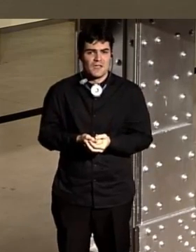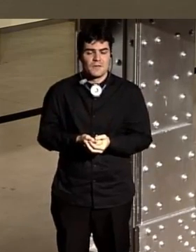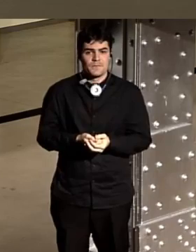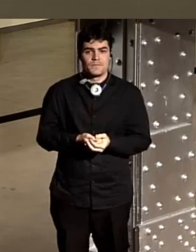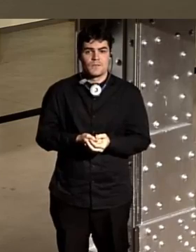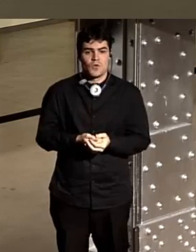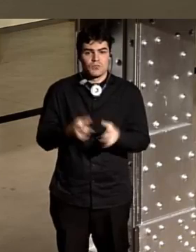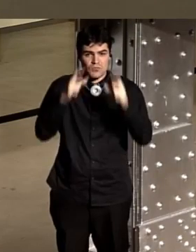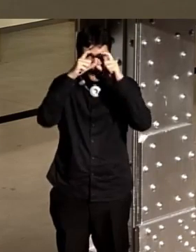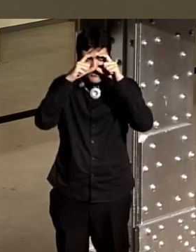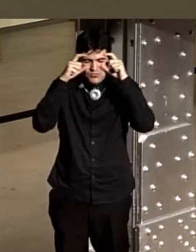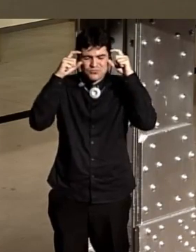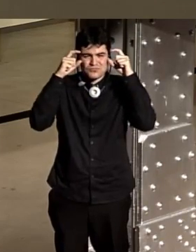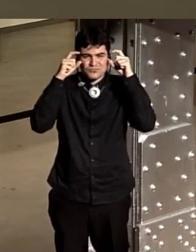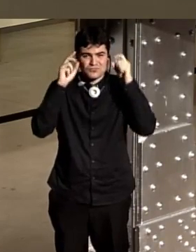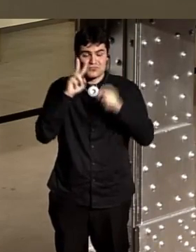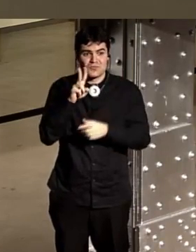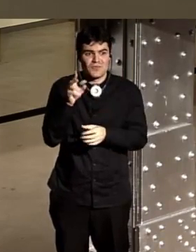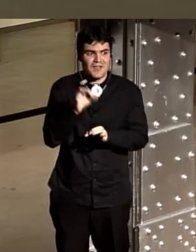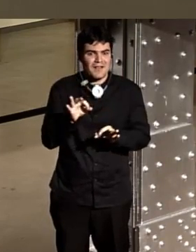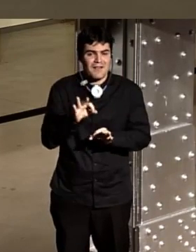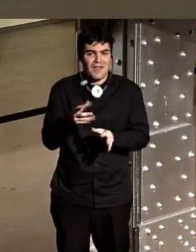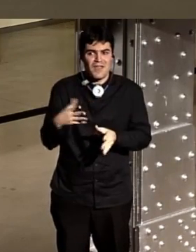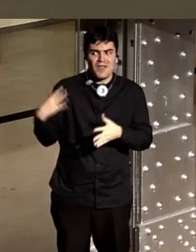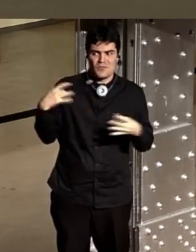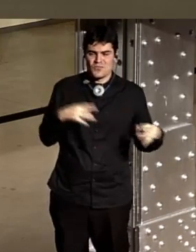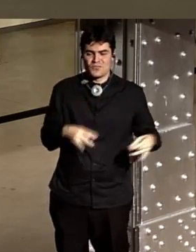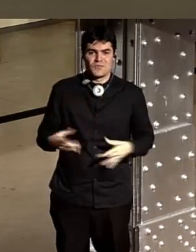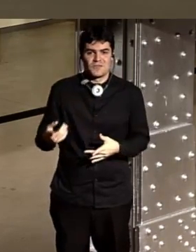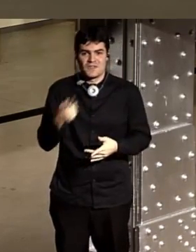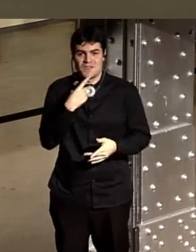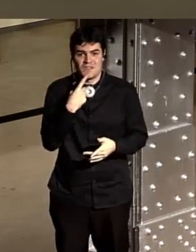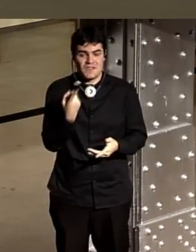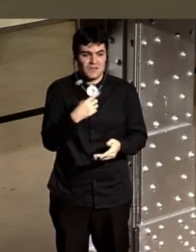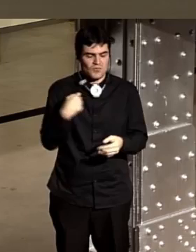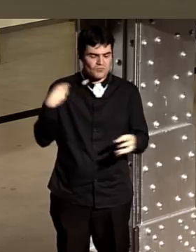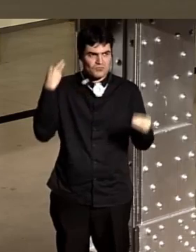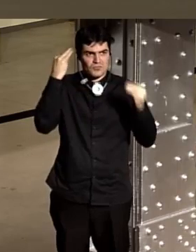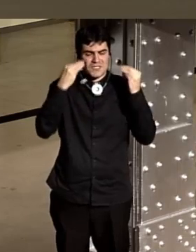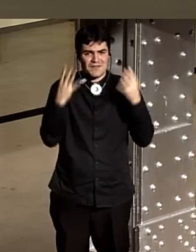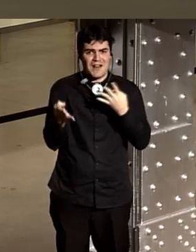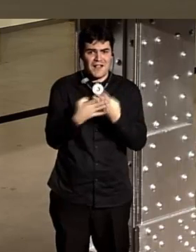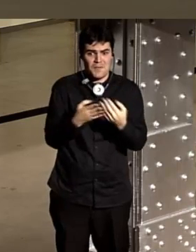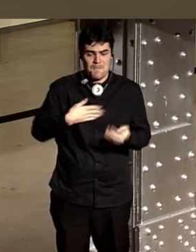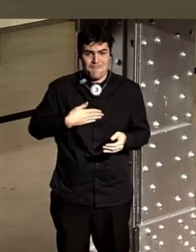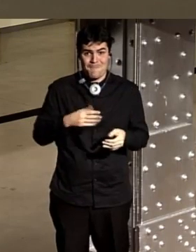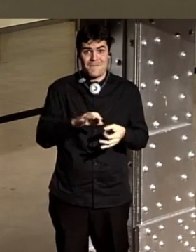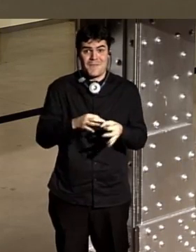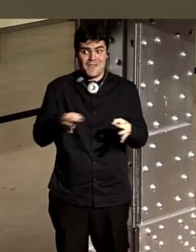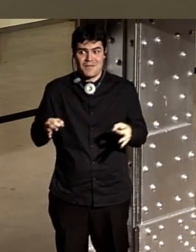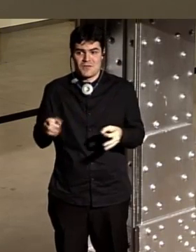los ojos tapadas y tocándome y todo. Y decía en la cárcel con mis amigos, bueno,